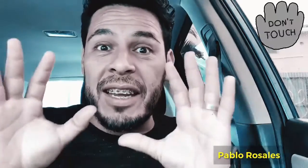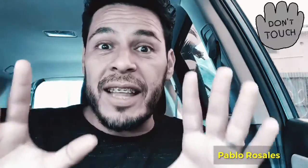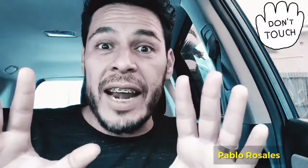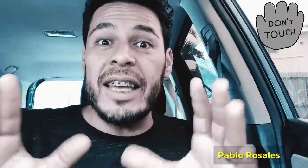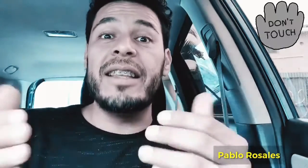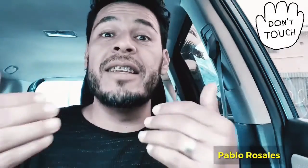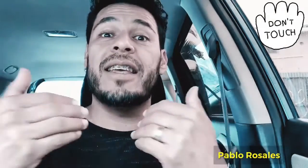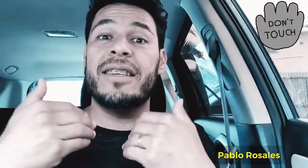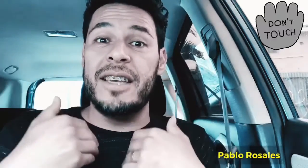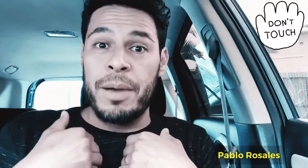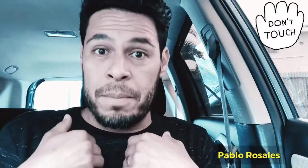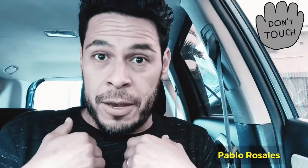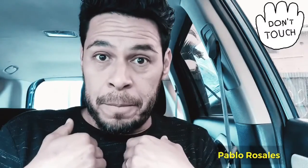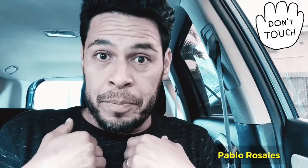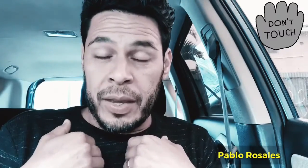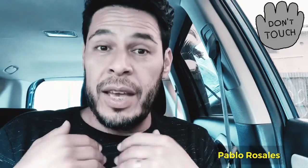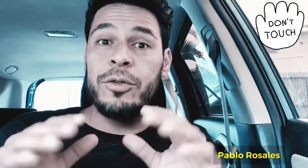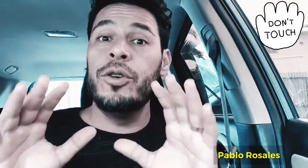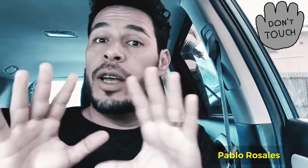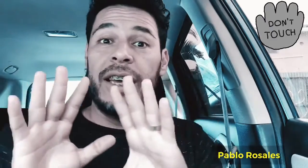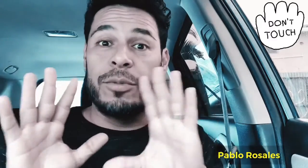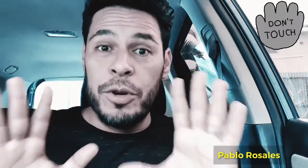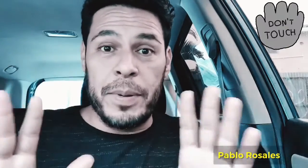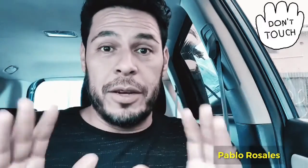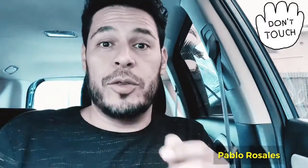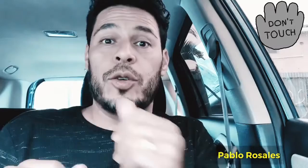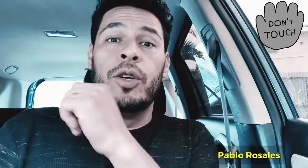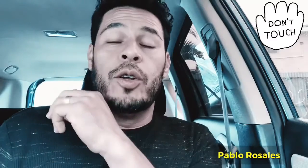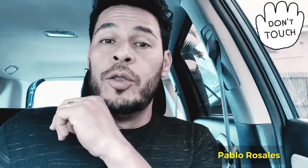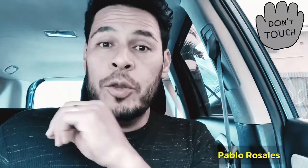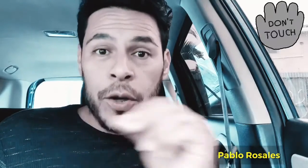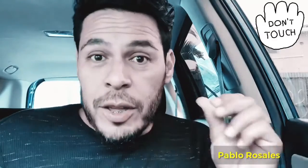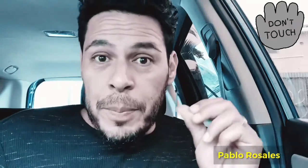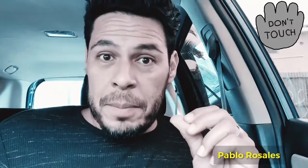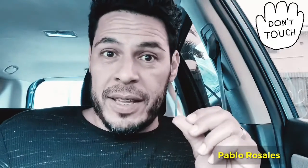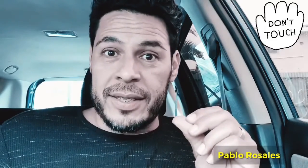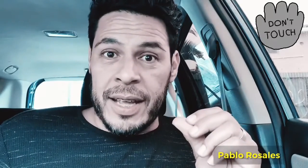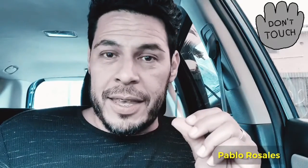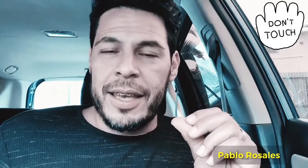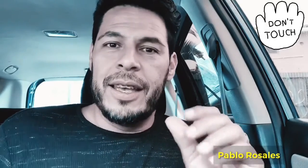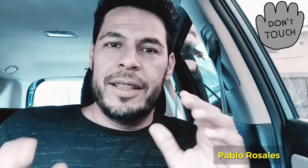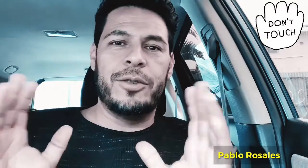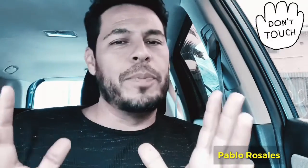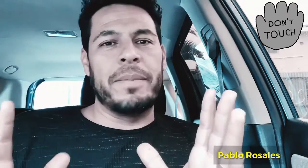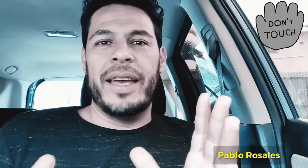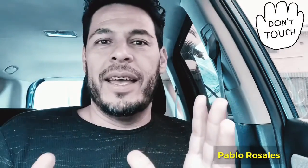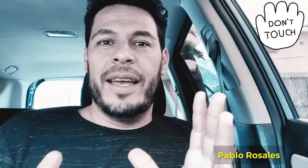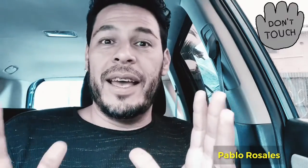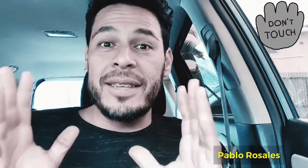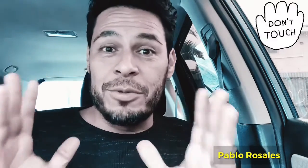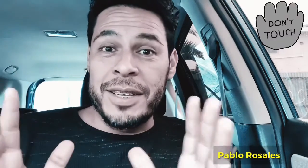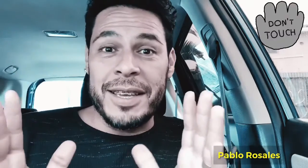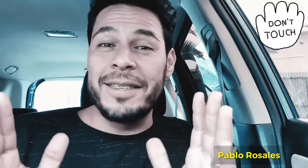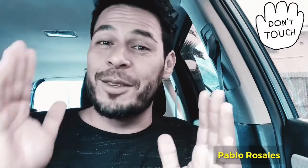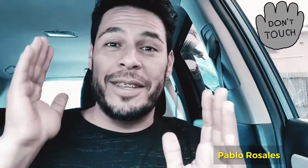que gritar y tienes que decirme a mí. Eso es muy peligroso. No se lo permitas a nadie. Discúlpenme,